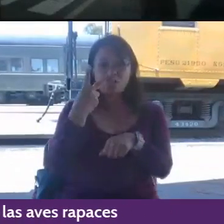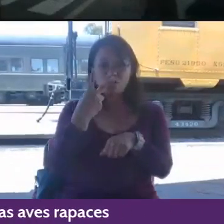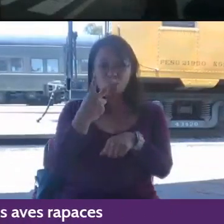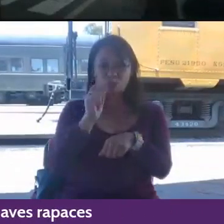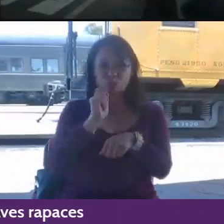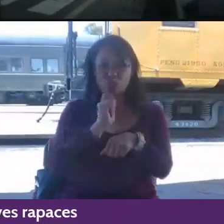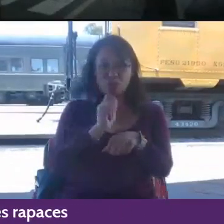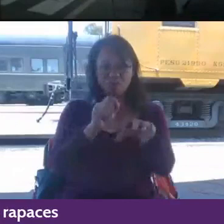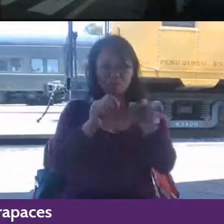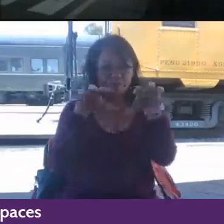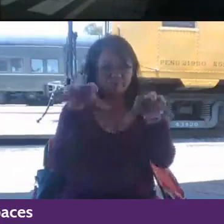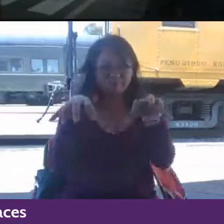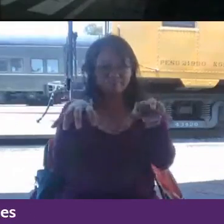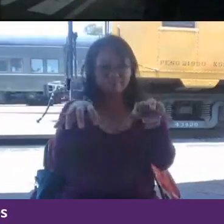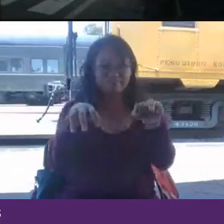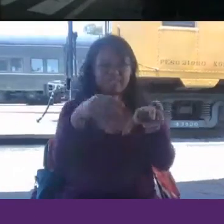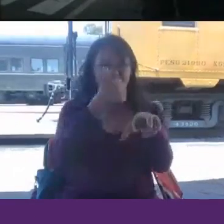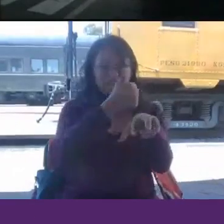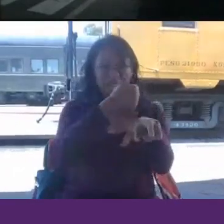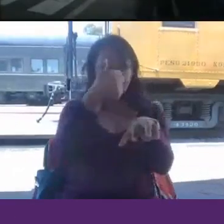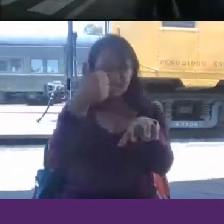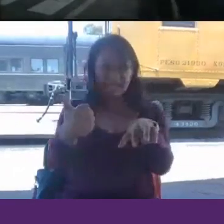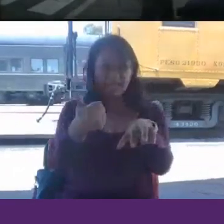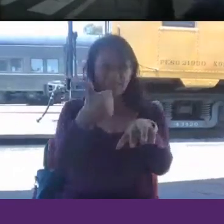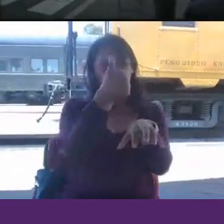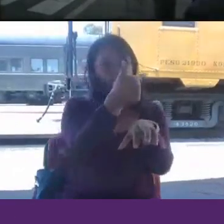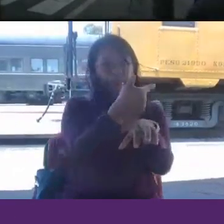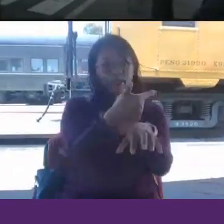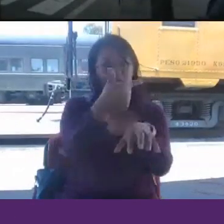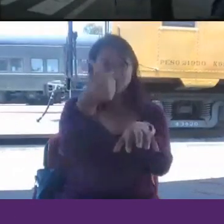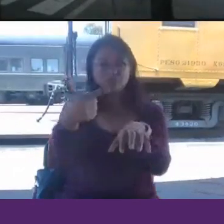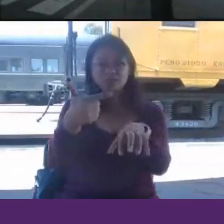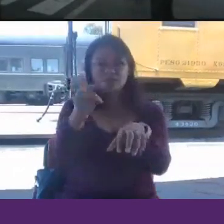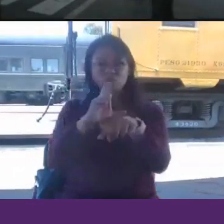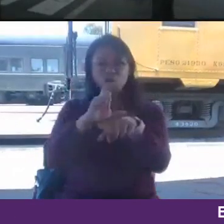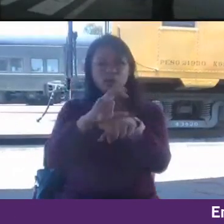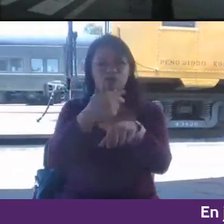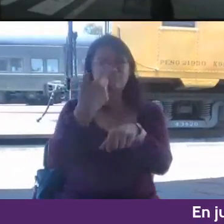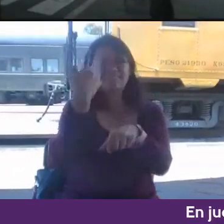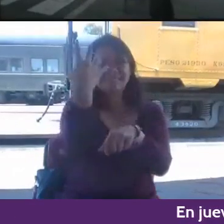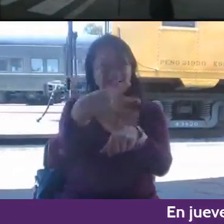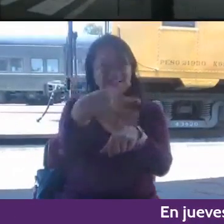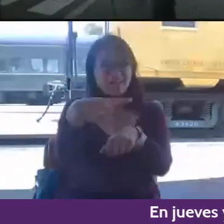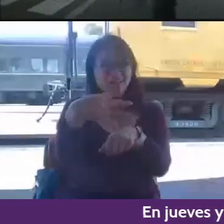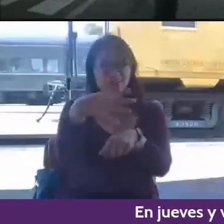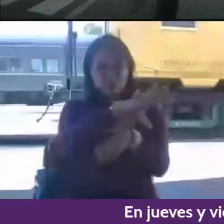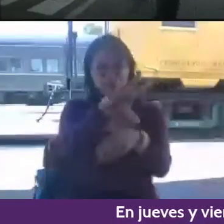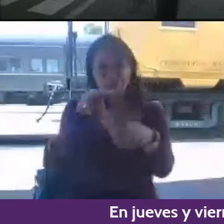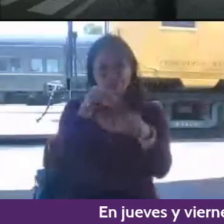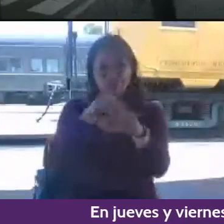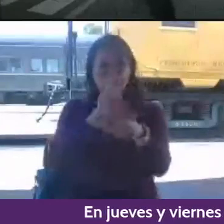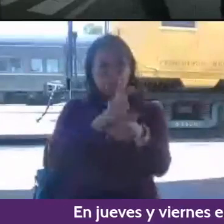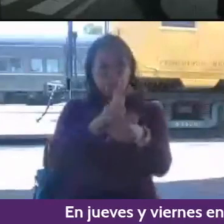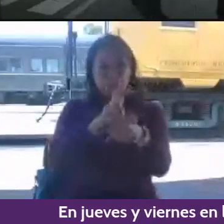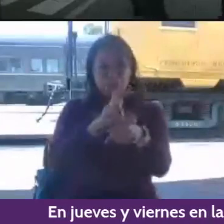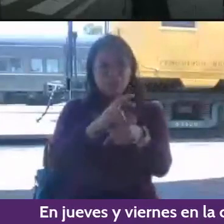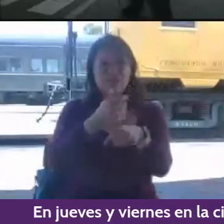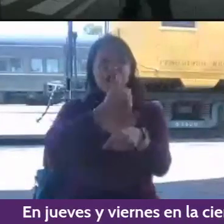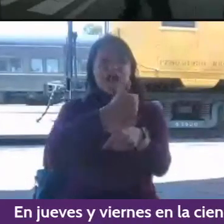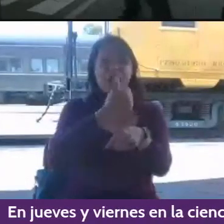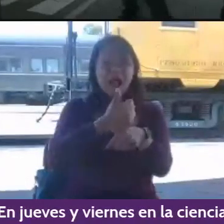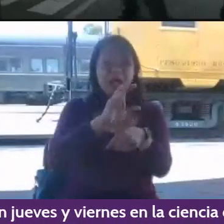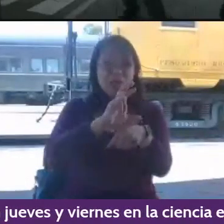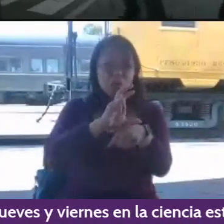mismo nido, y cada pareja puso 7 huevos. Entonces fueron 14 huevos y de cada huevo salió un pollito. Entonces